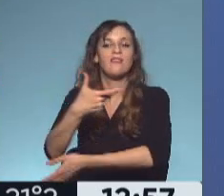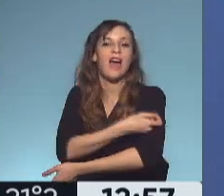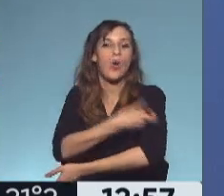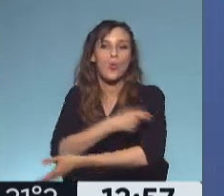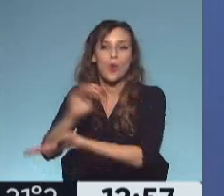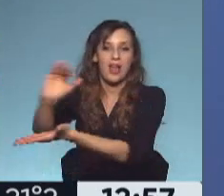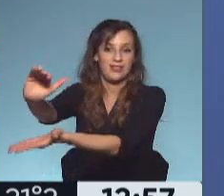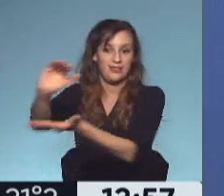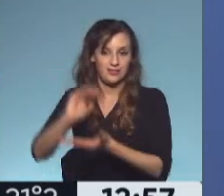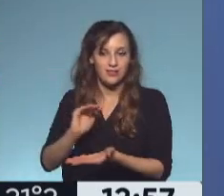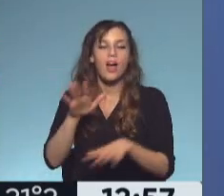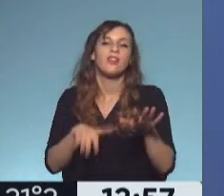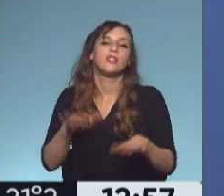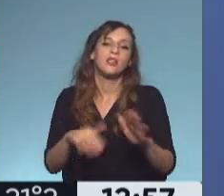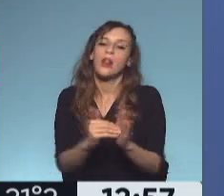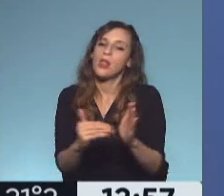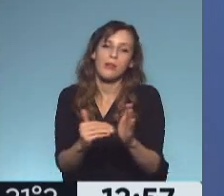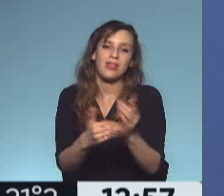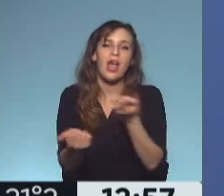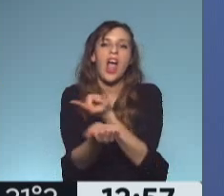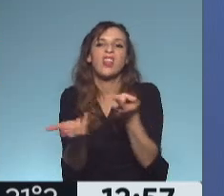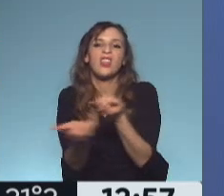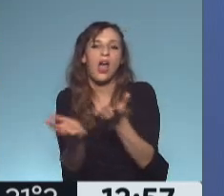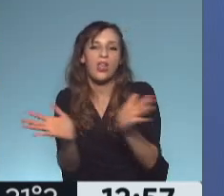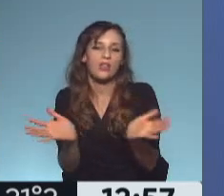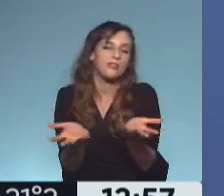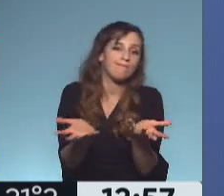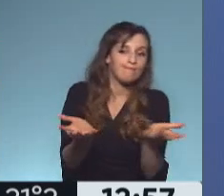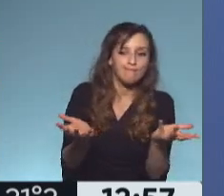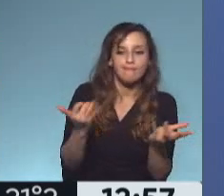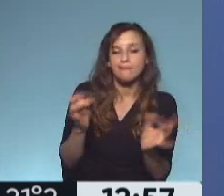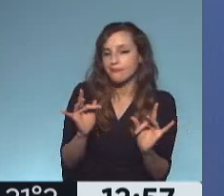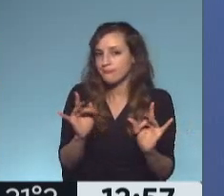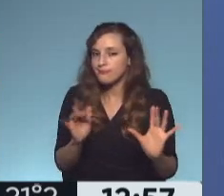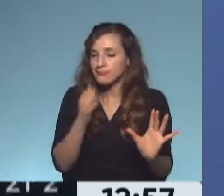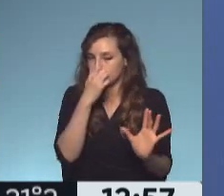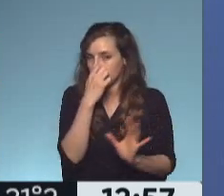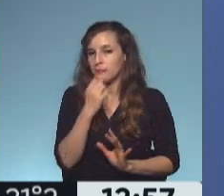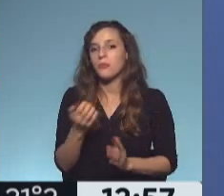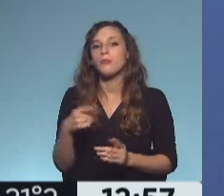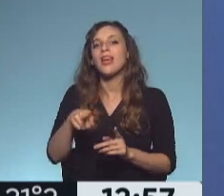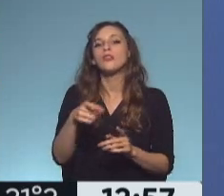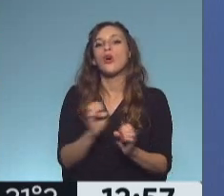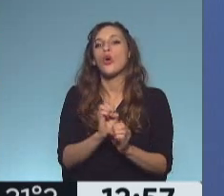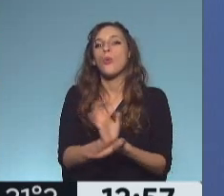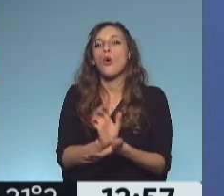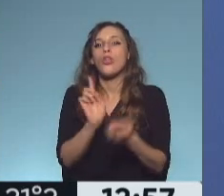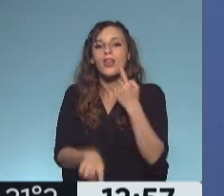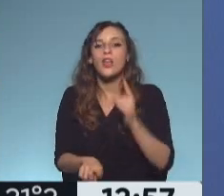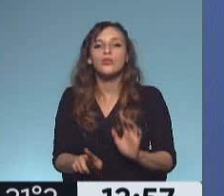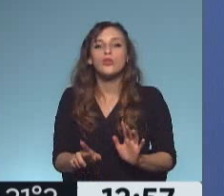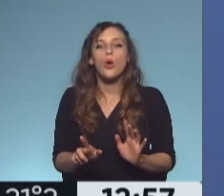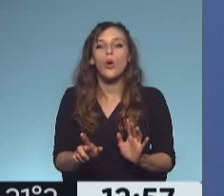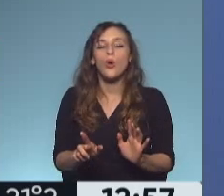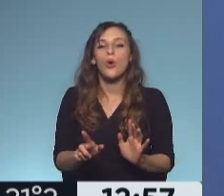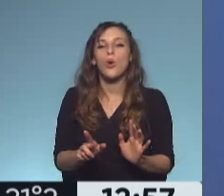las cantidades pueden diferir porque hay muchos desafíos logísticos y casi todas las vacunas, esto casi es gráfico, que se